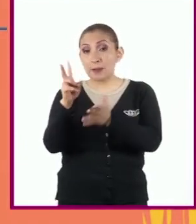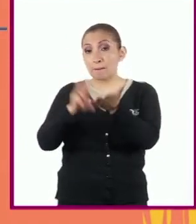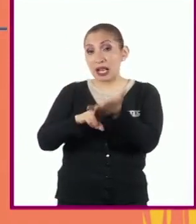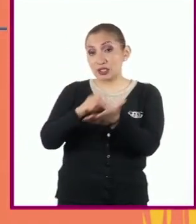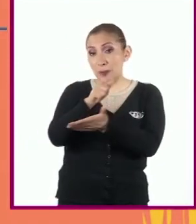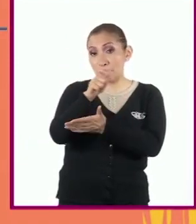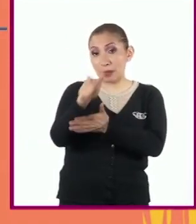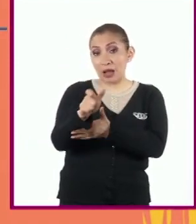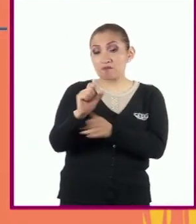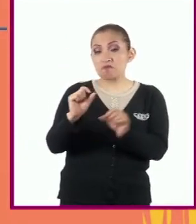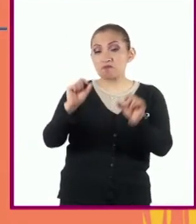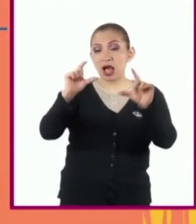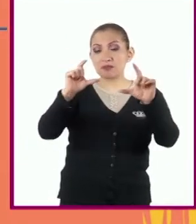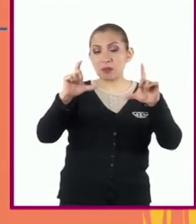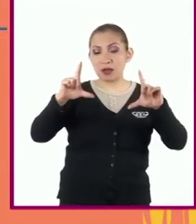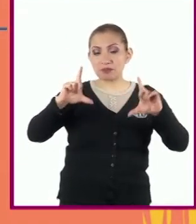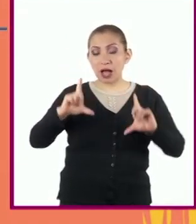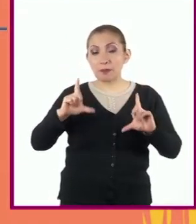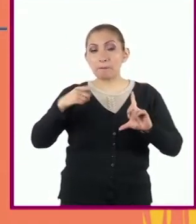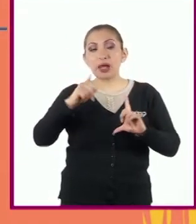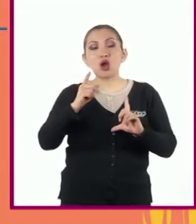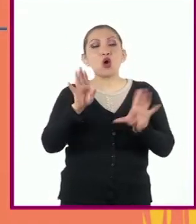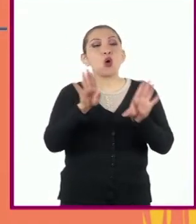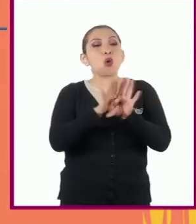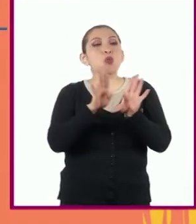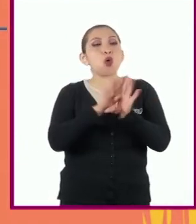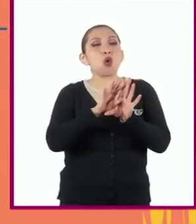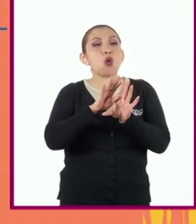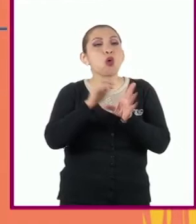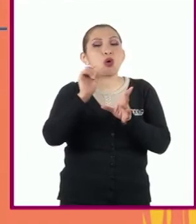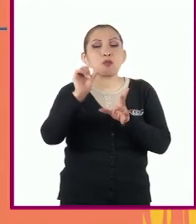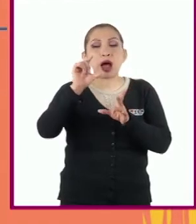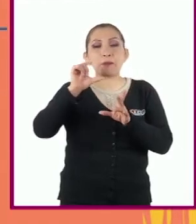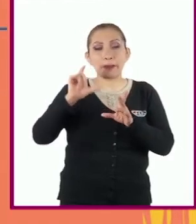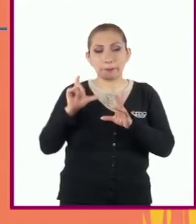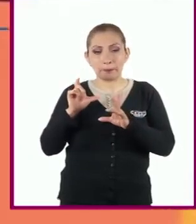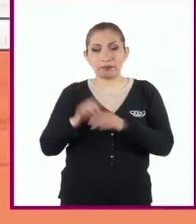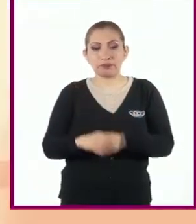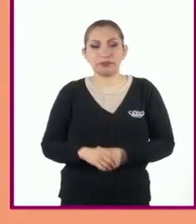costo aumentan, pero no nos dijo cómo es ese aumento.